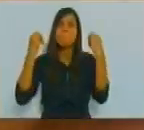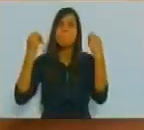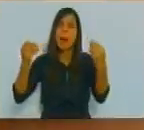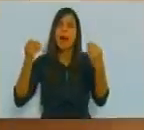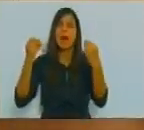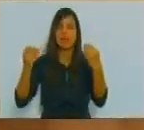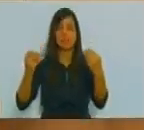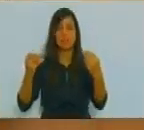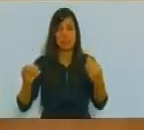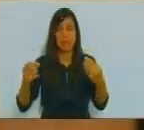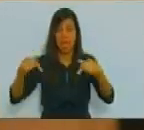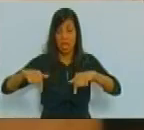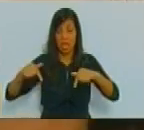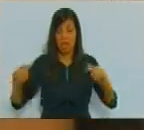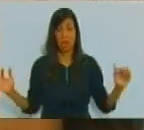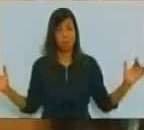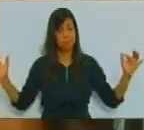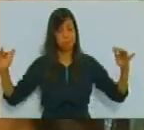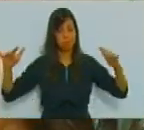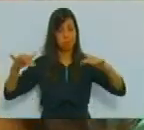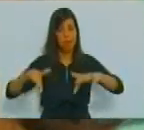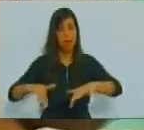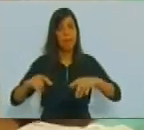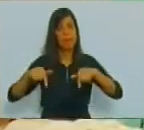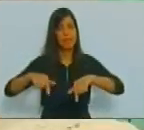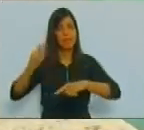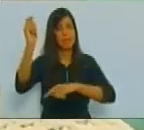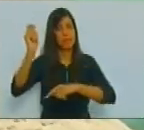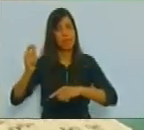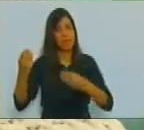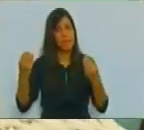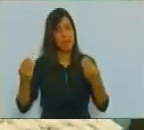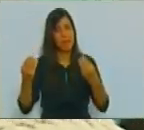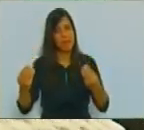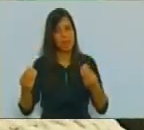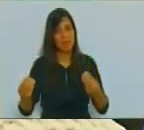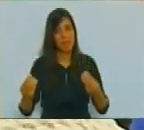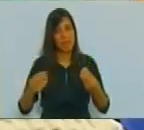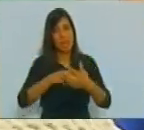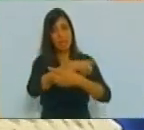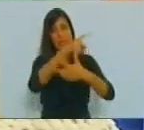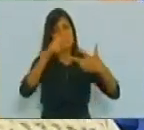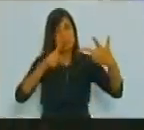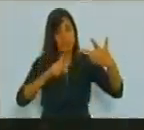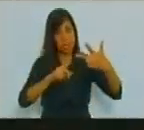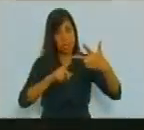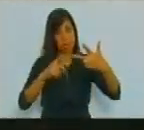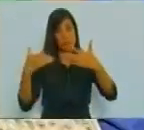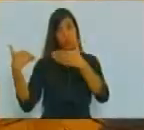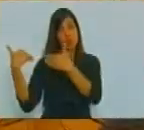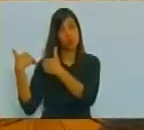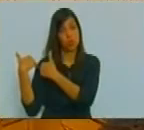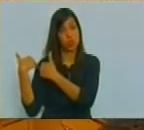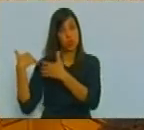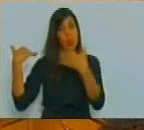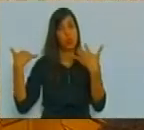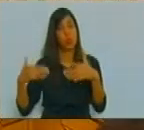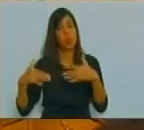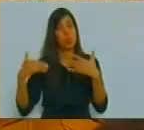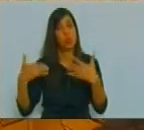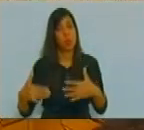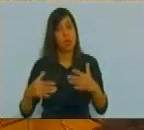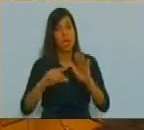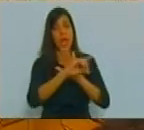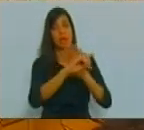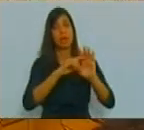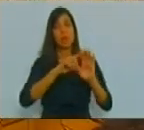de esta asamblea nacional constituyente en estas tres tareas que nos da taxativamente el